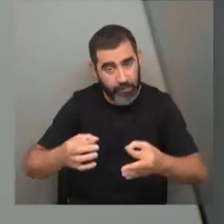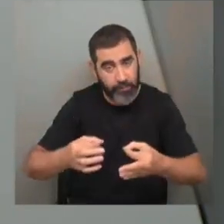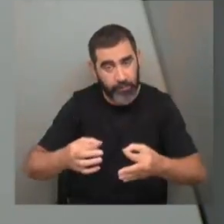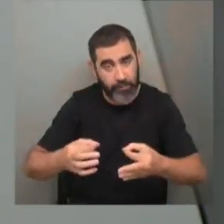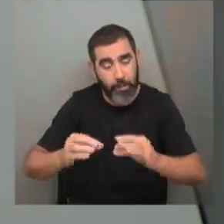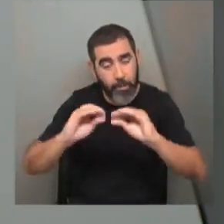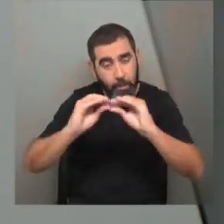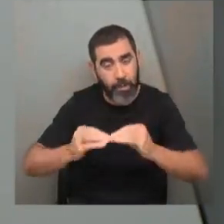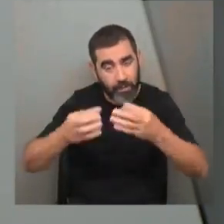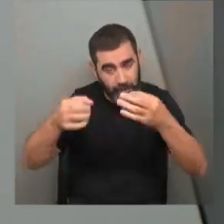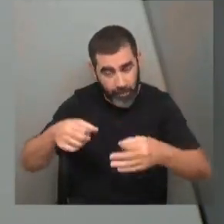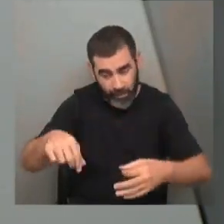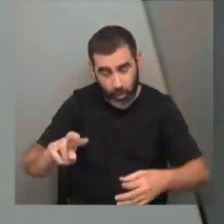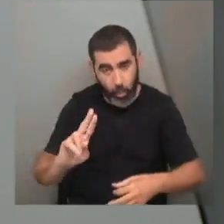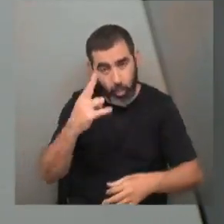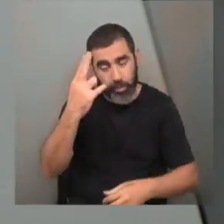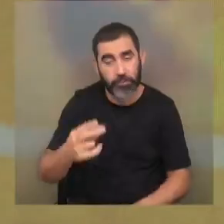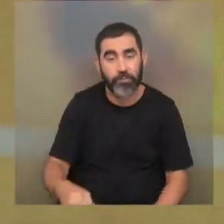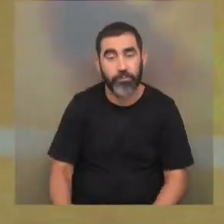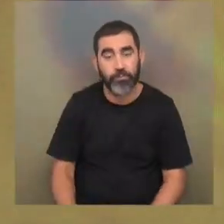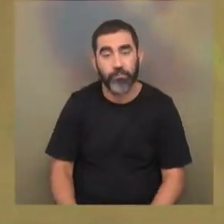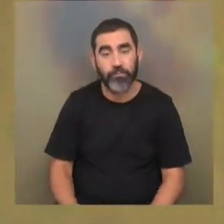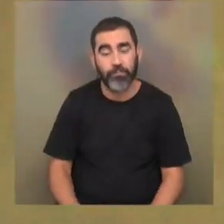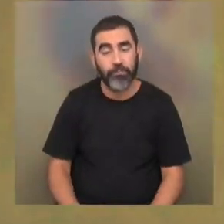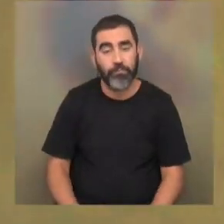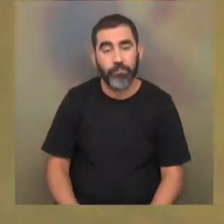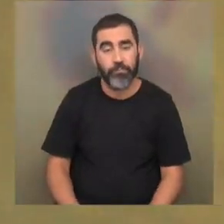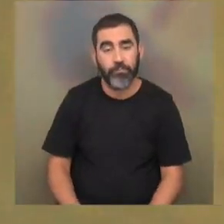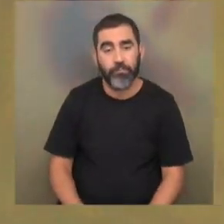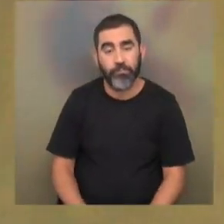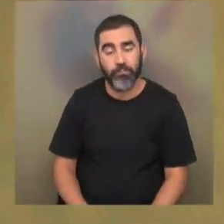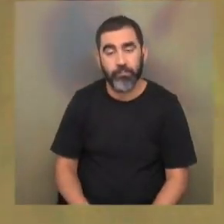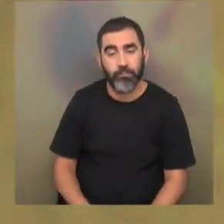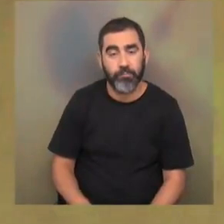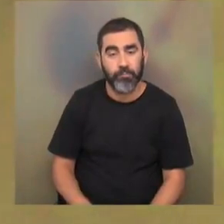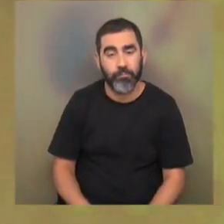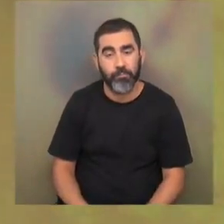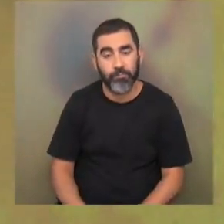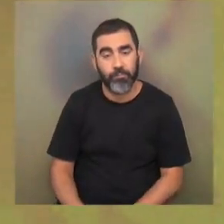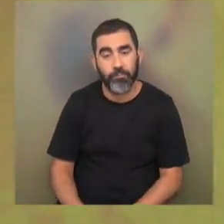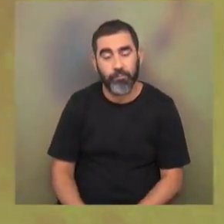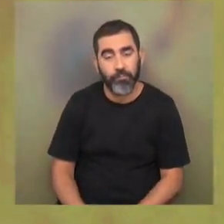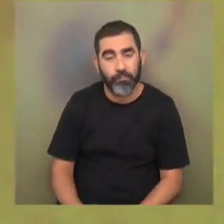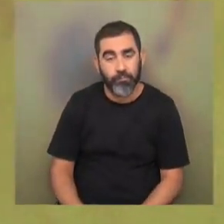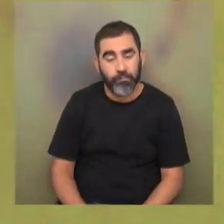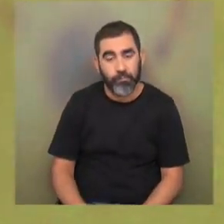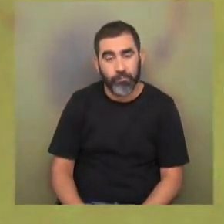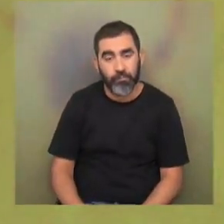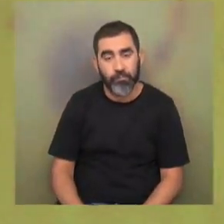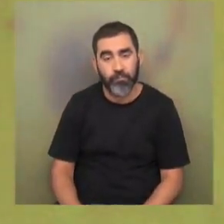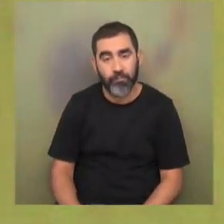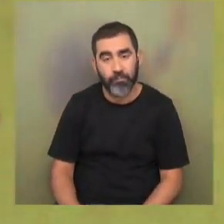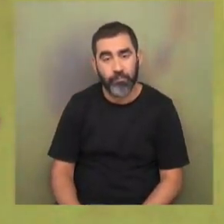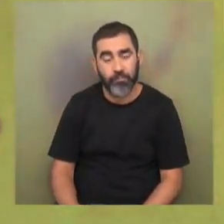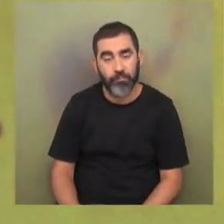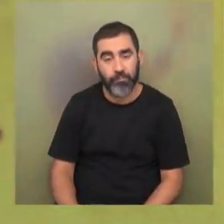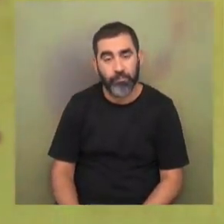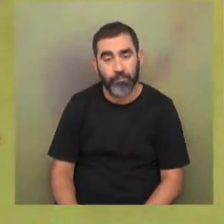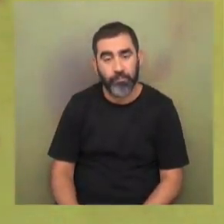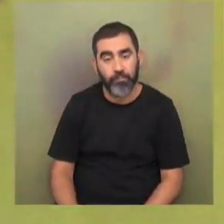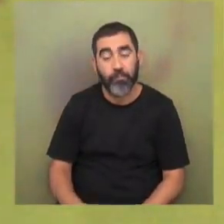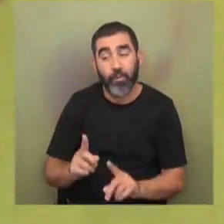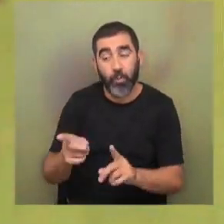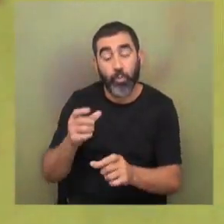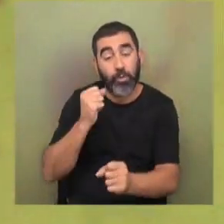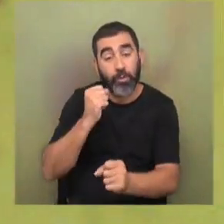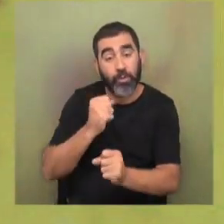teoremas matemáticos uruguayos. Ezequiel Maderna, simplemente para despedirte, el corolario de toda esta charla fue tu